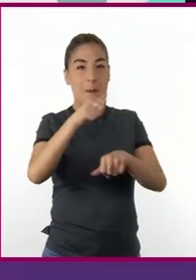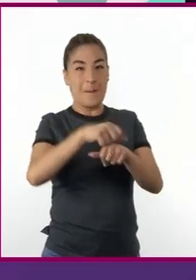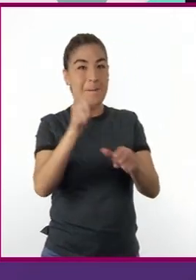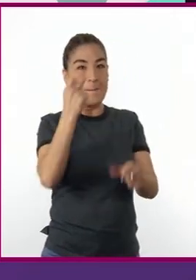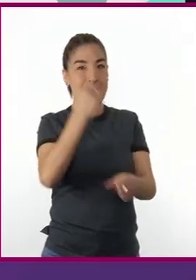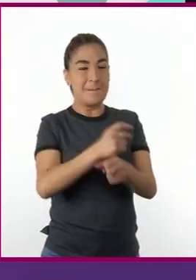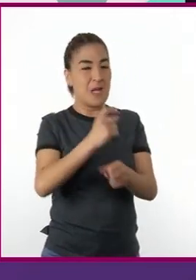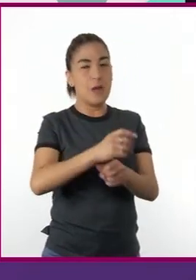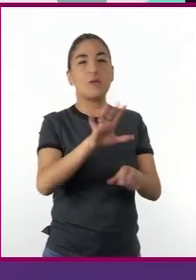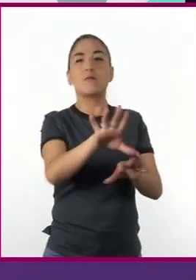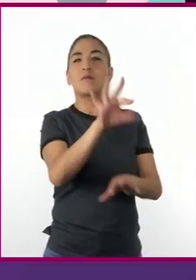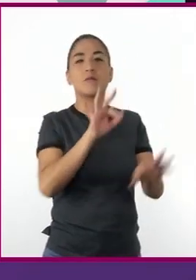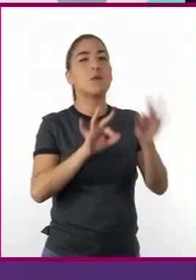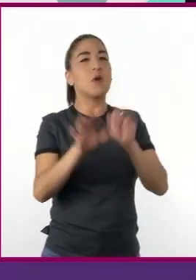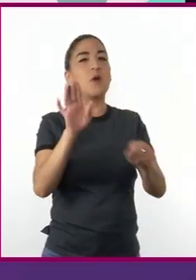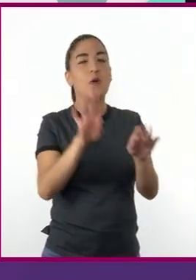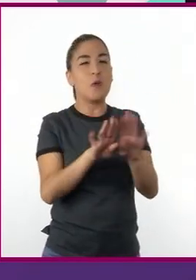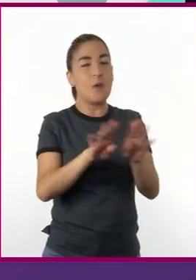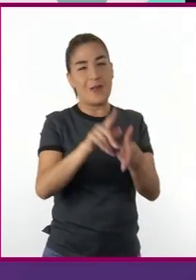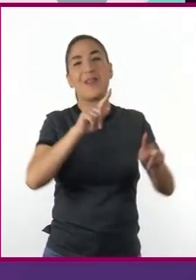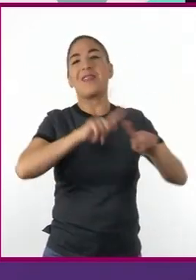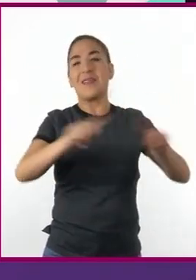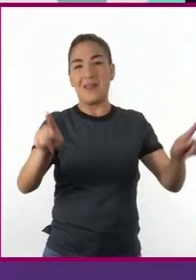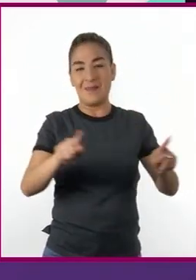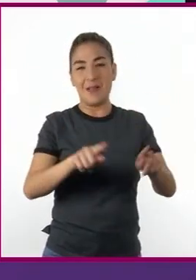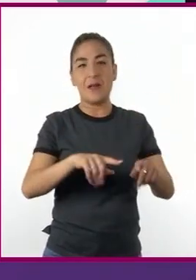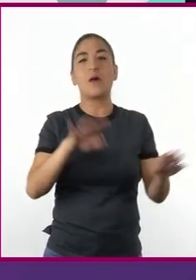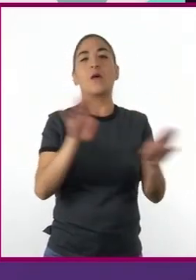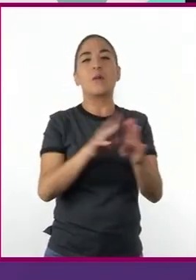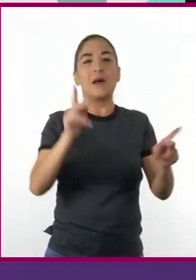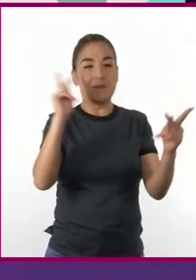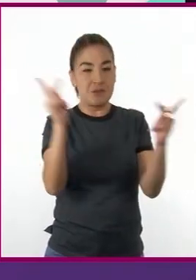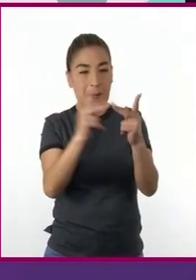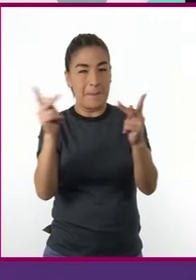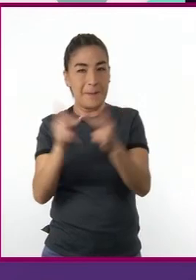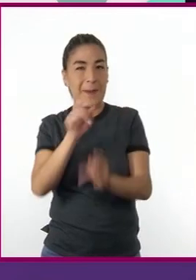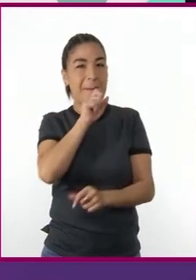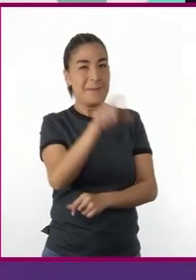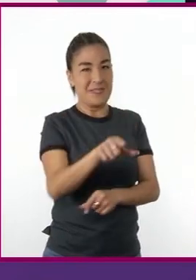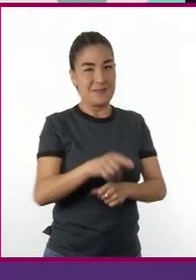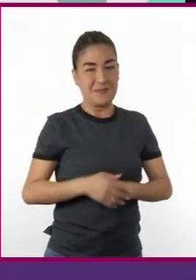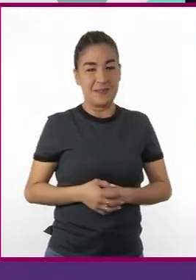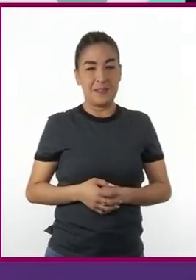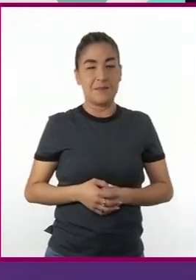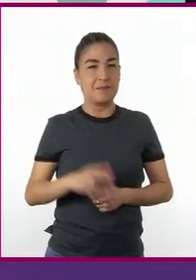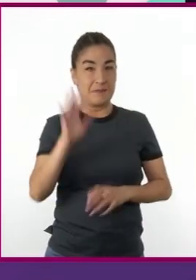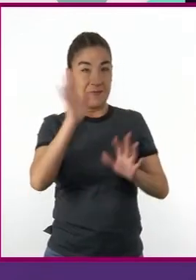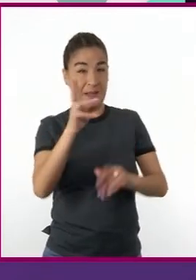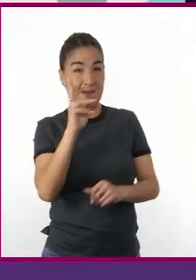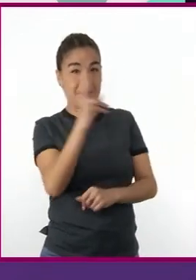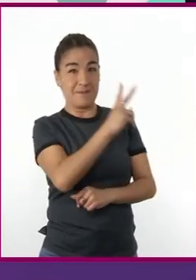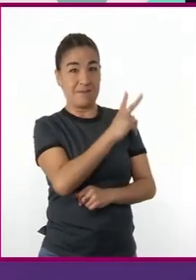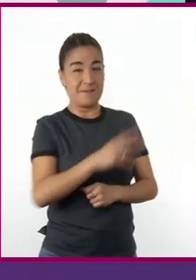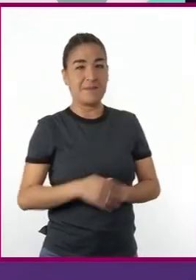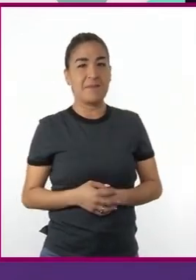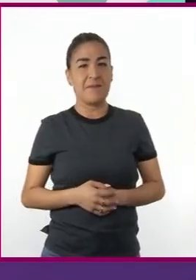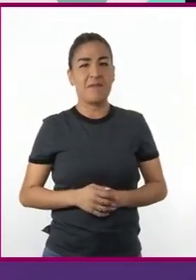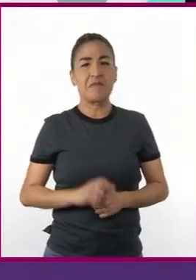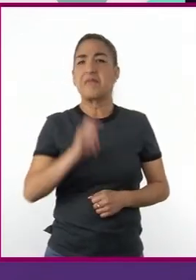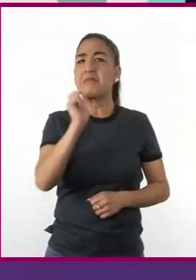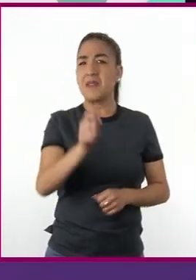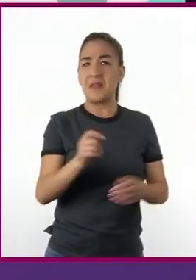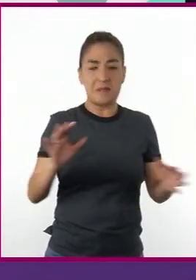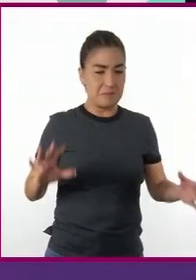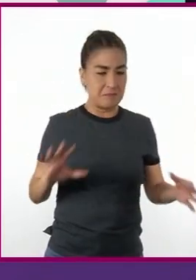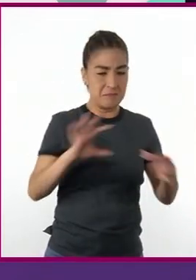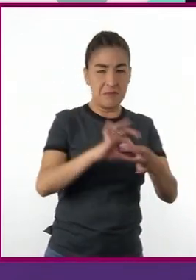de las diferencias y veremos que tienen una coincidencia entre sí. ¿La observan? ¿Qué relación